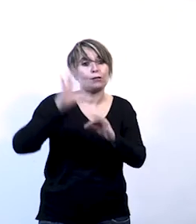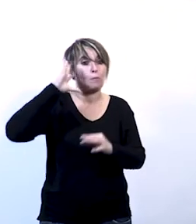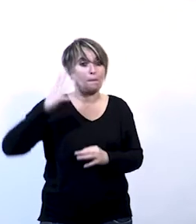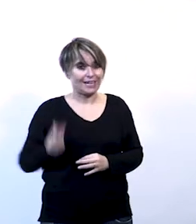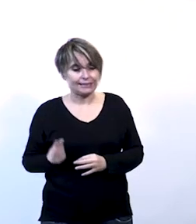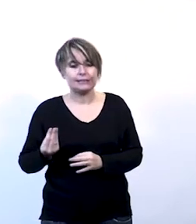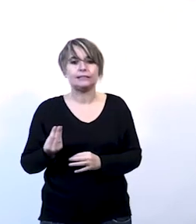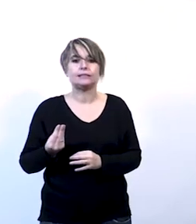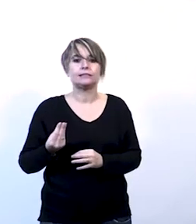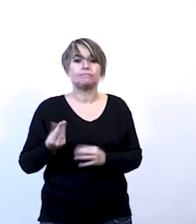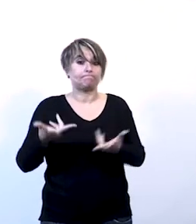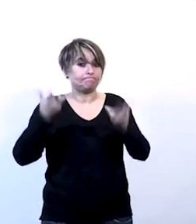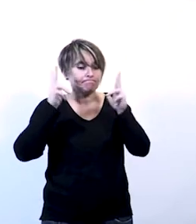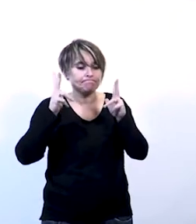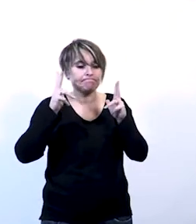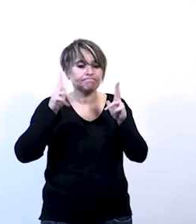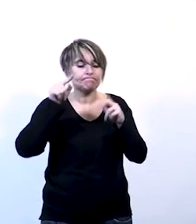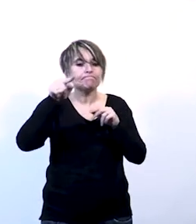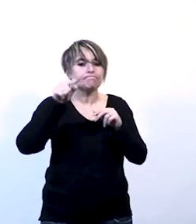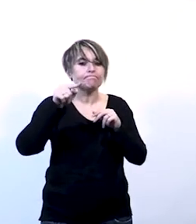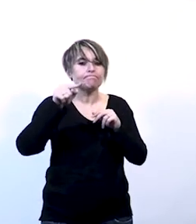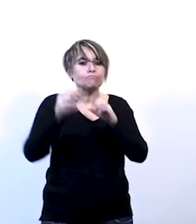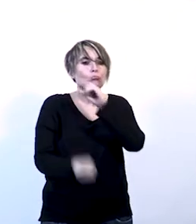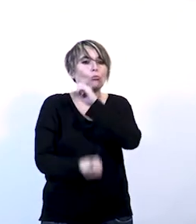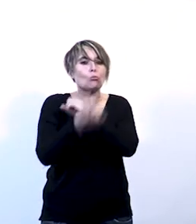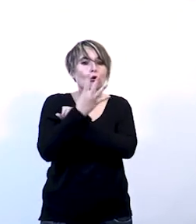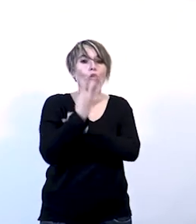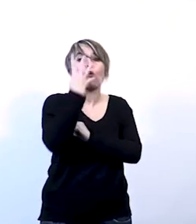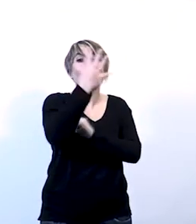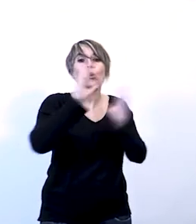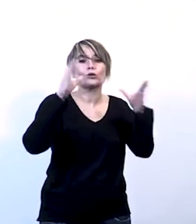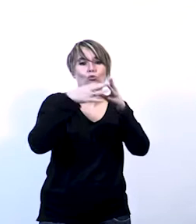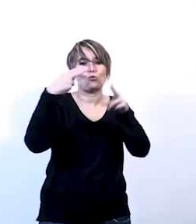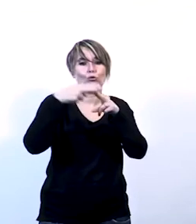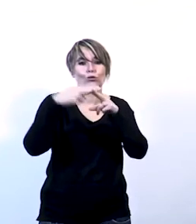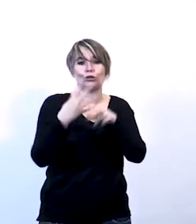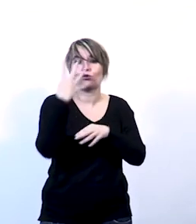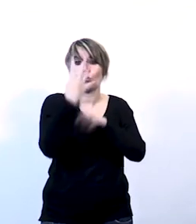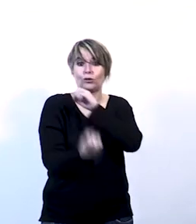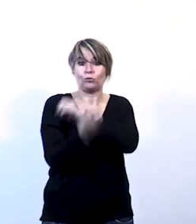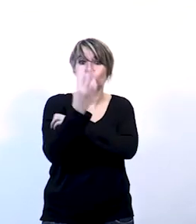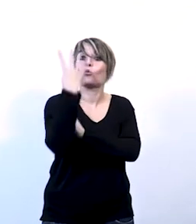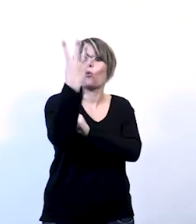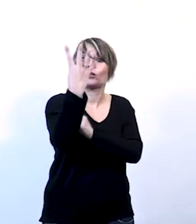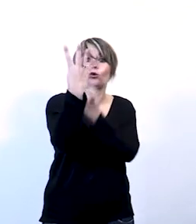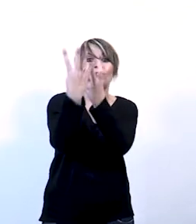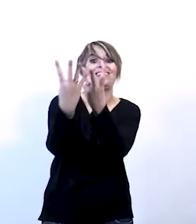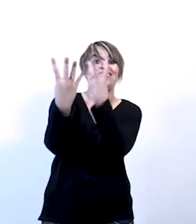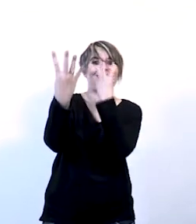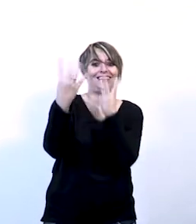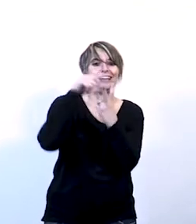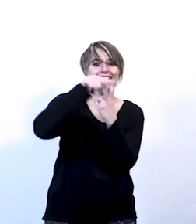Palestina, que la establecieron cuatro partidos políticos, tres de ellos